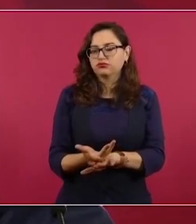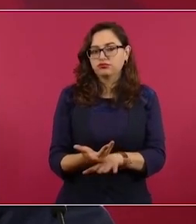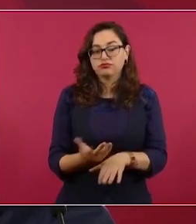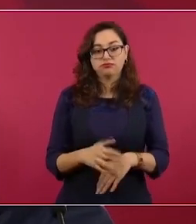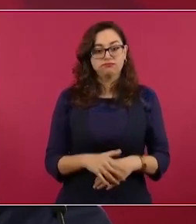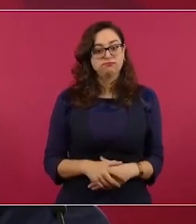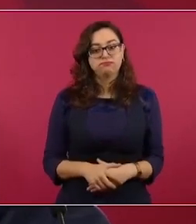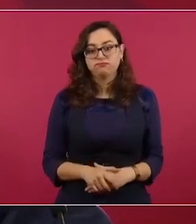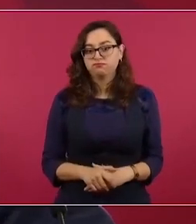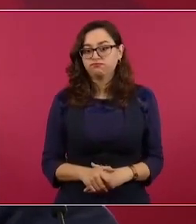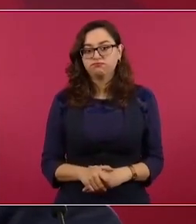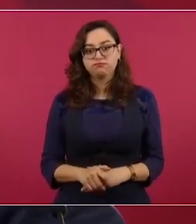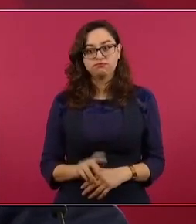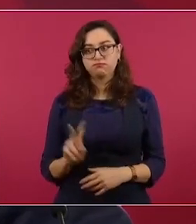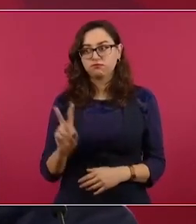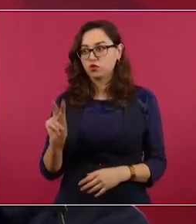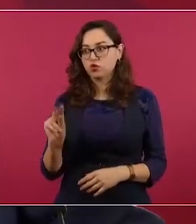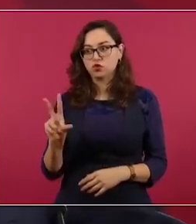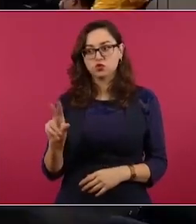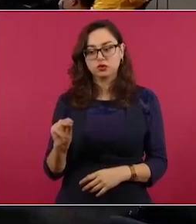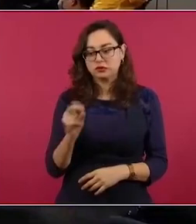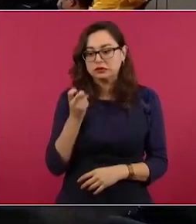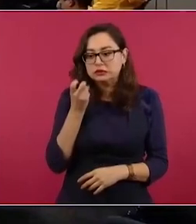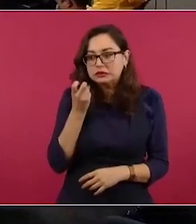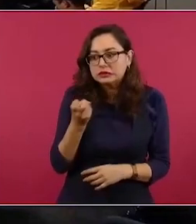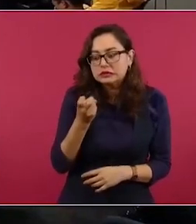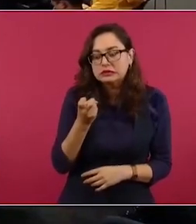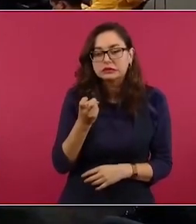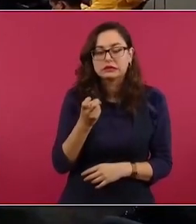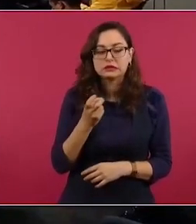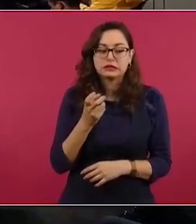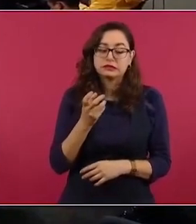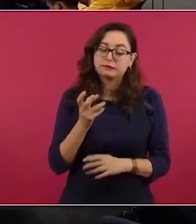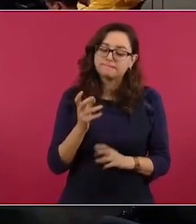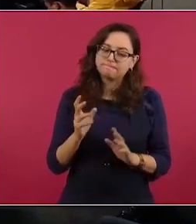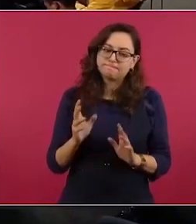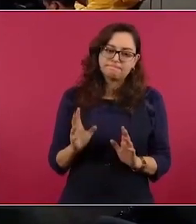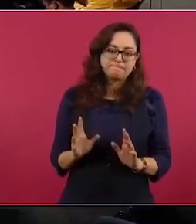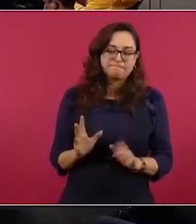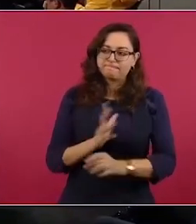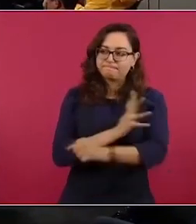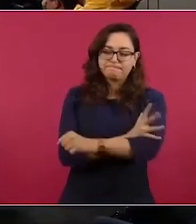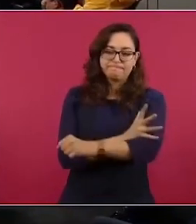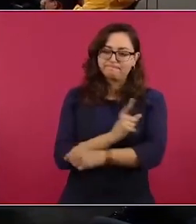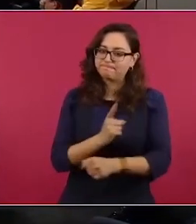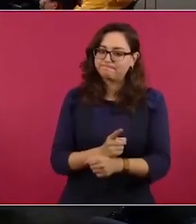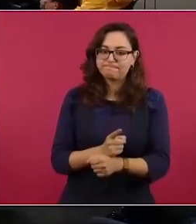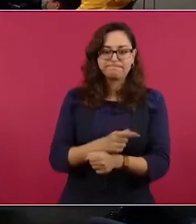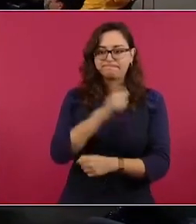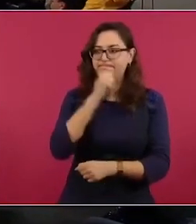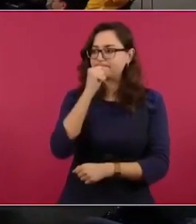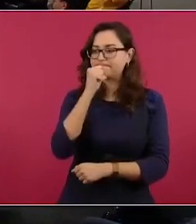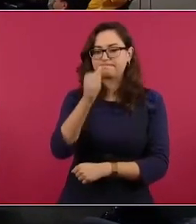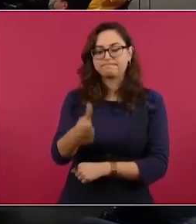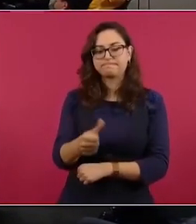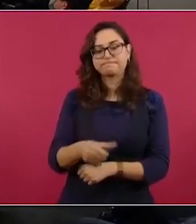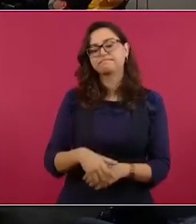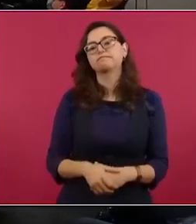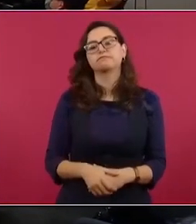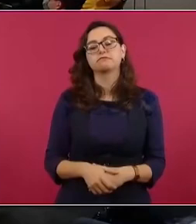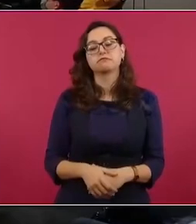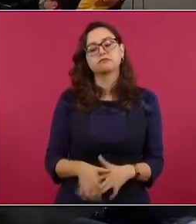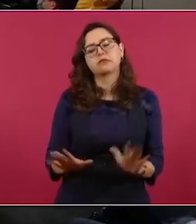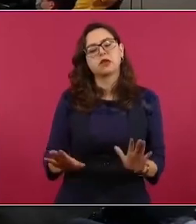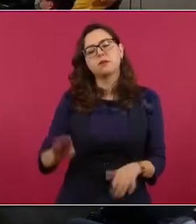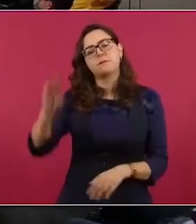Eso no es serio, eso no es honesto. Pero eso no creo,